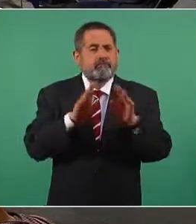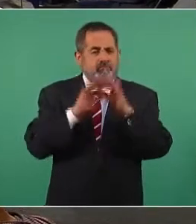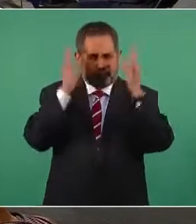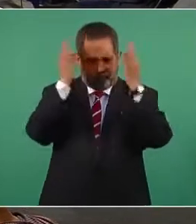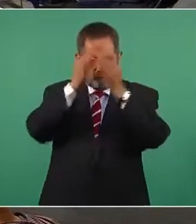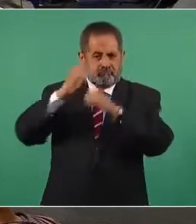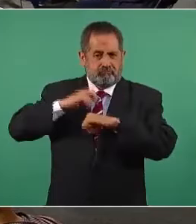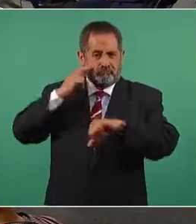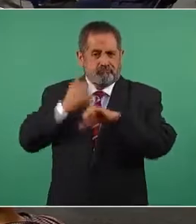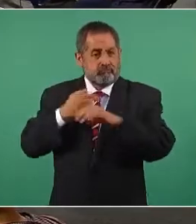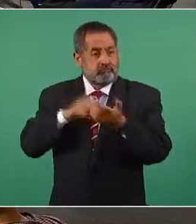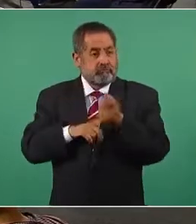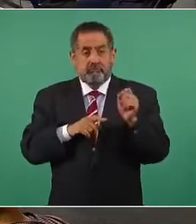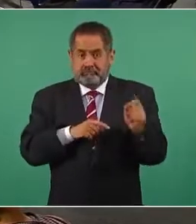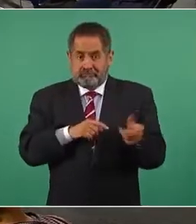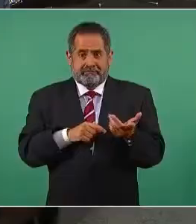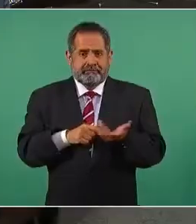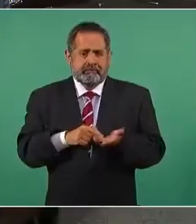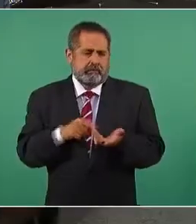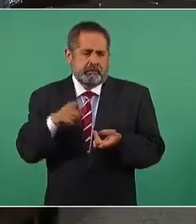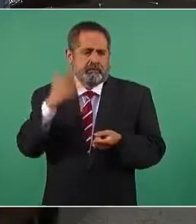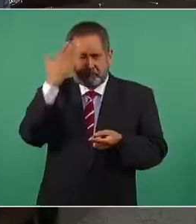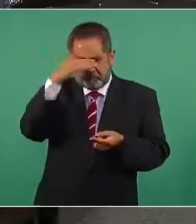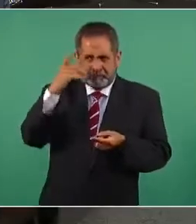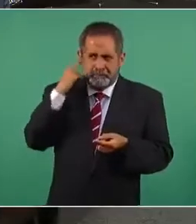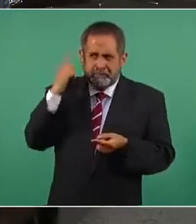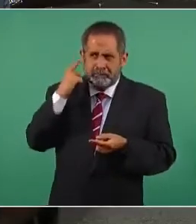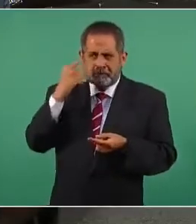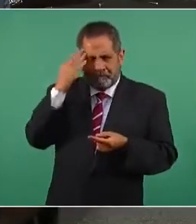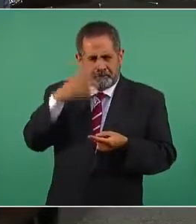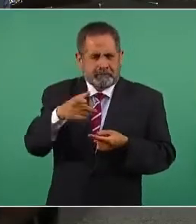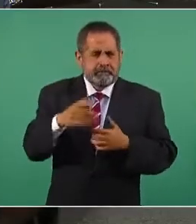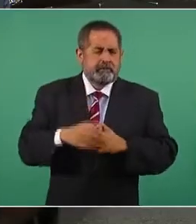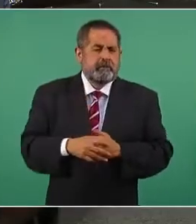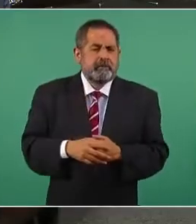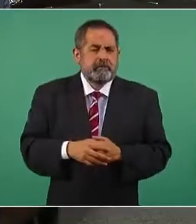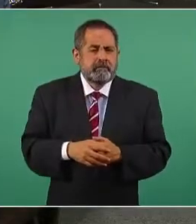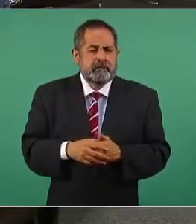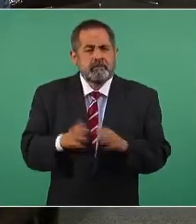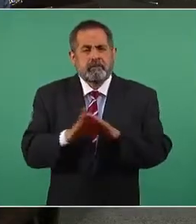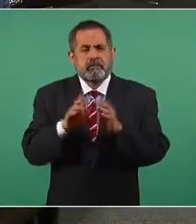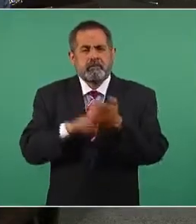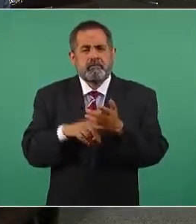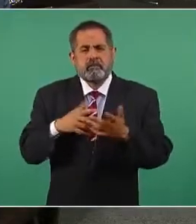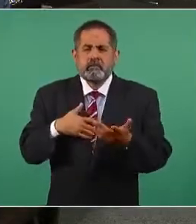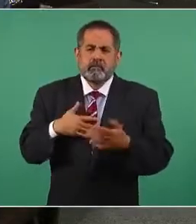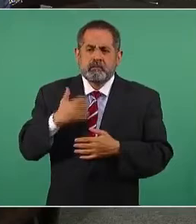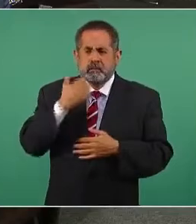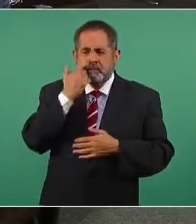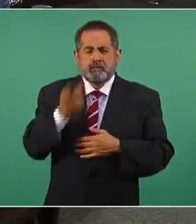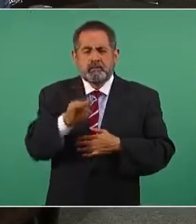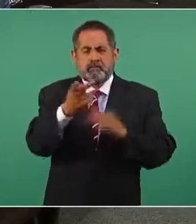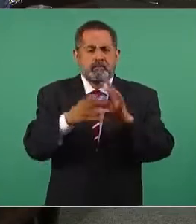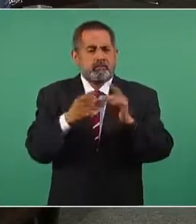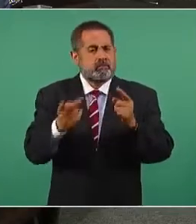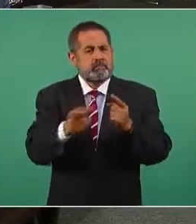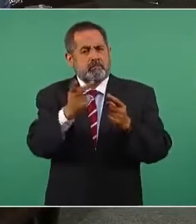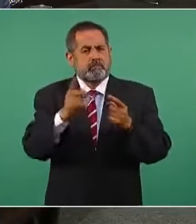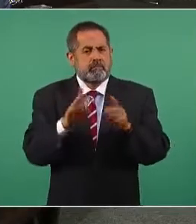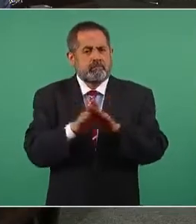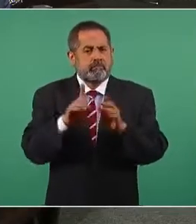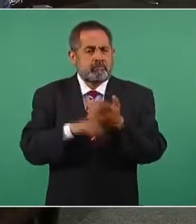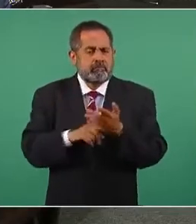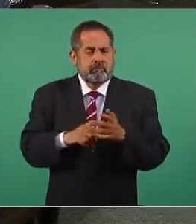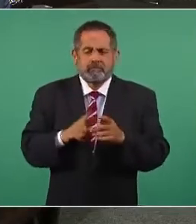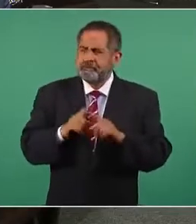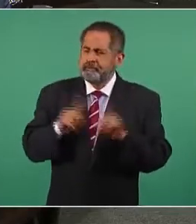cónsules, señor secretario, usted seguramente ya lo sabe. Y bueno, yo le quisiera plantear una pregunta de